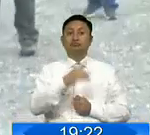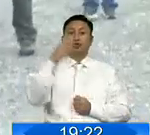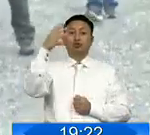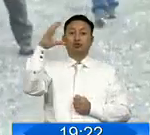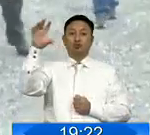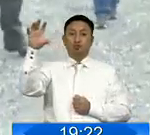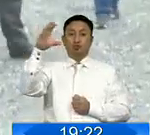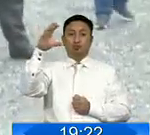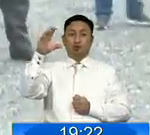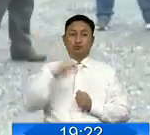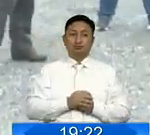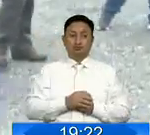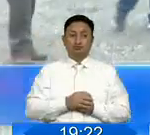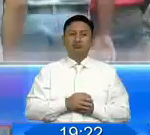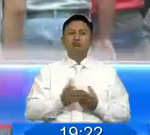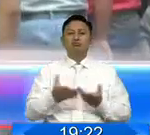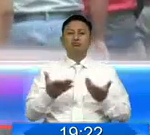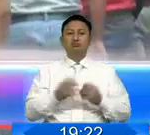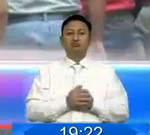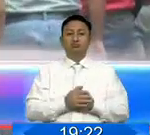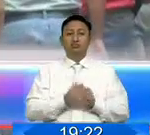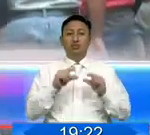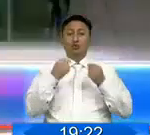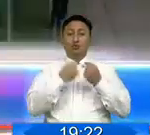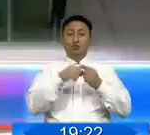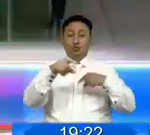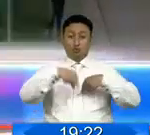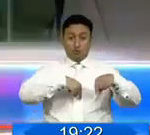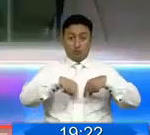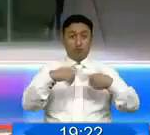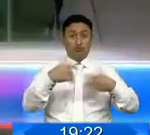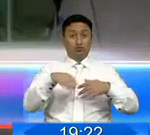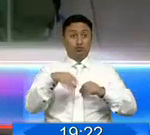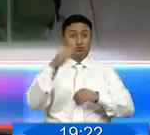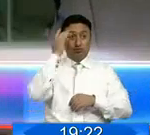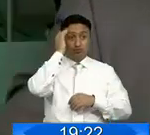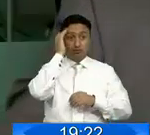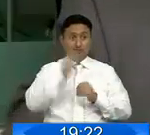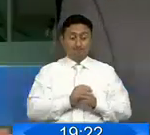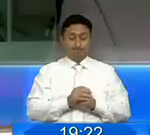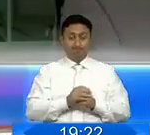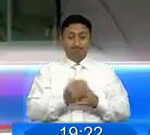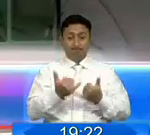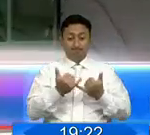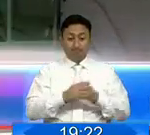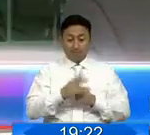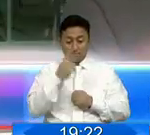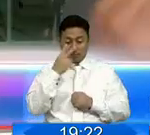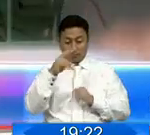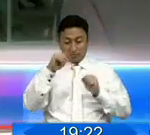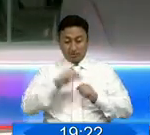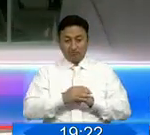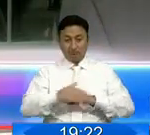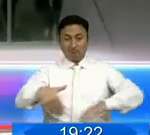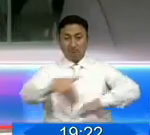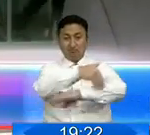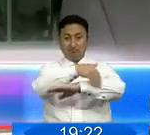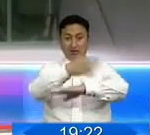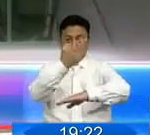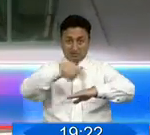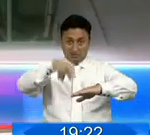en varias vías del país preocupa al gremio de transportistas. Hoy por hoy vemos que, a pesar que hay troncales nacionales, carreteras